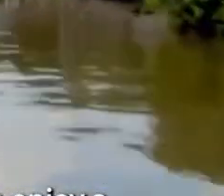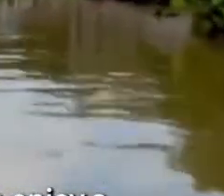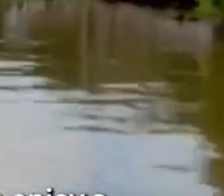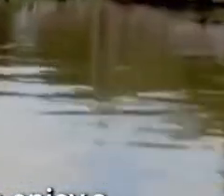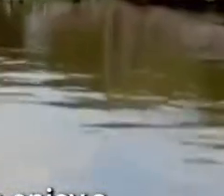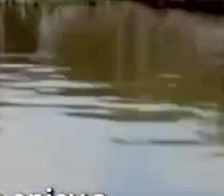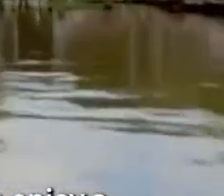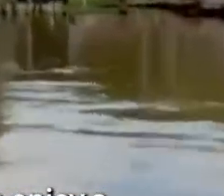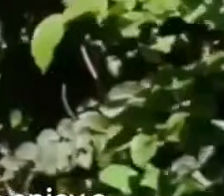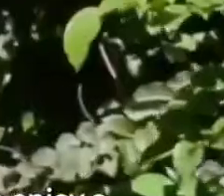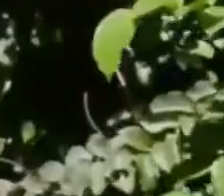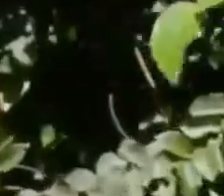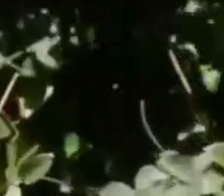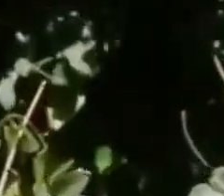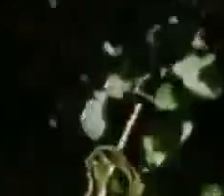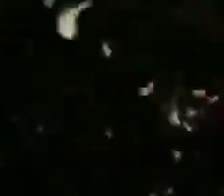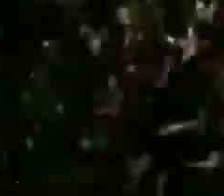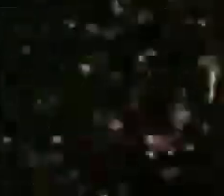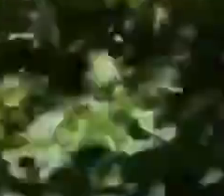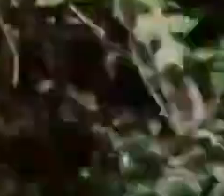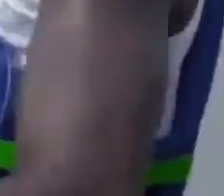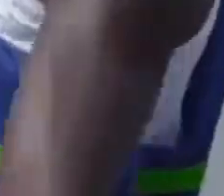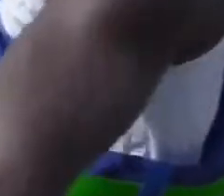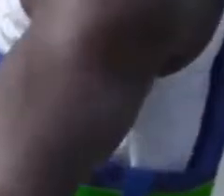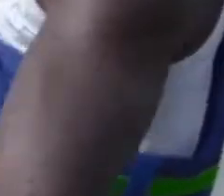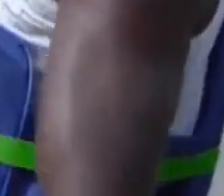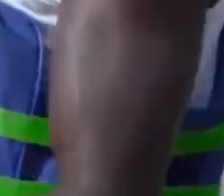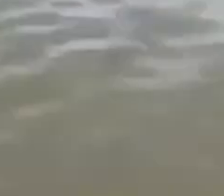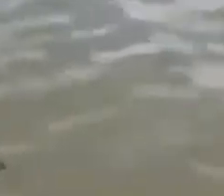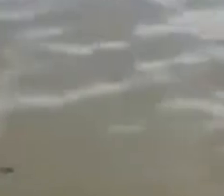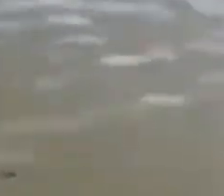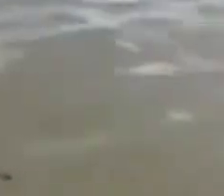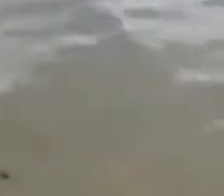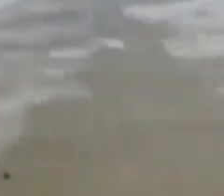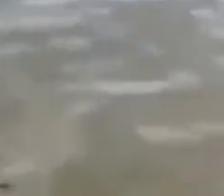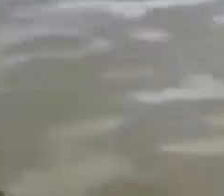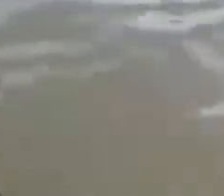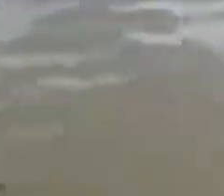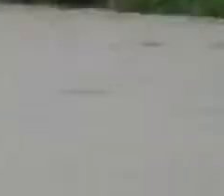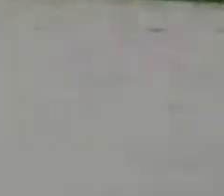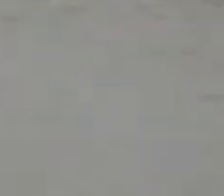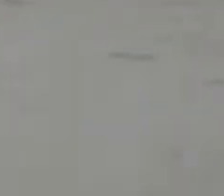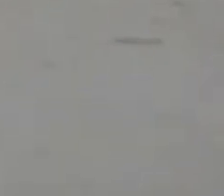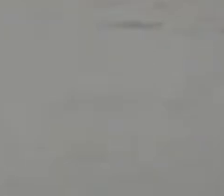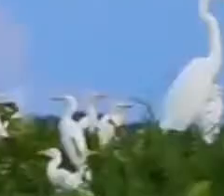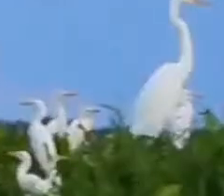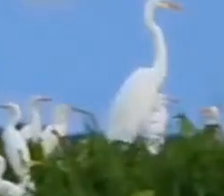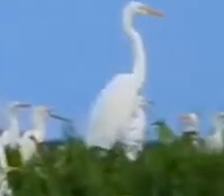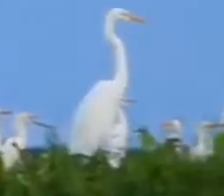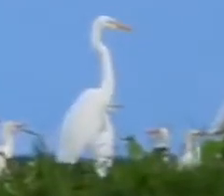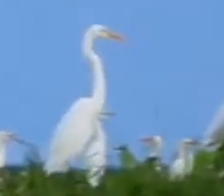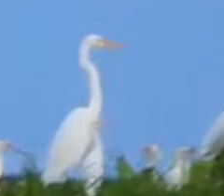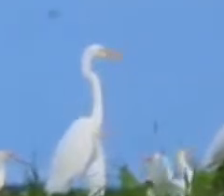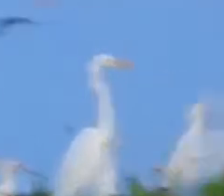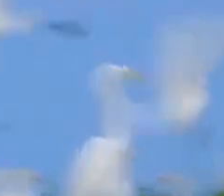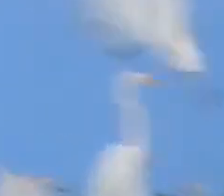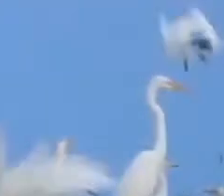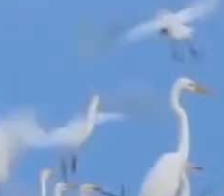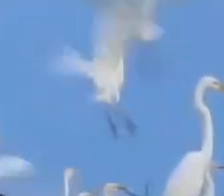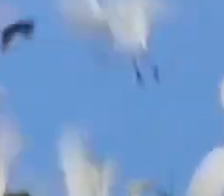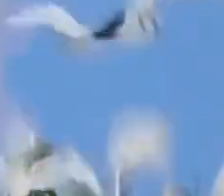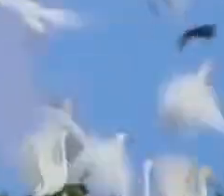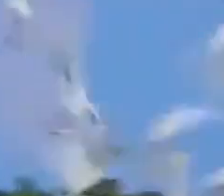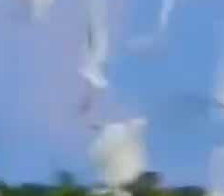inolvidable experiencia con recorridos en canoa o en kayak en río y senderos acuáticos, avistamiento de